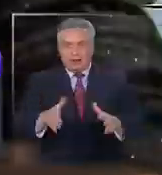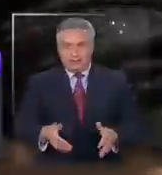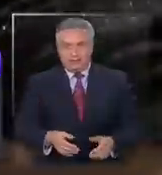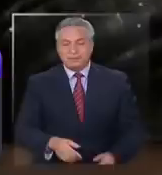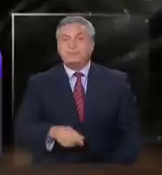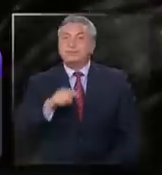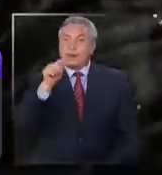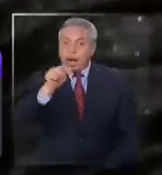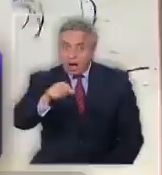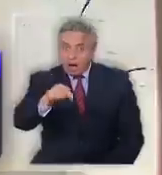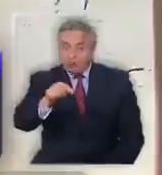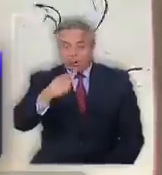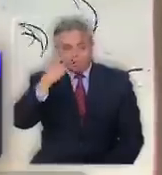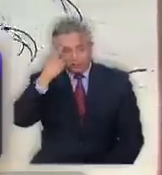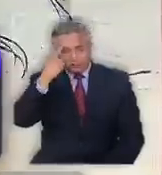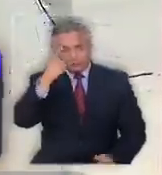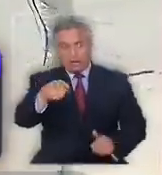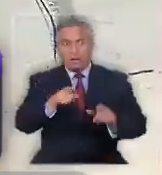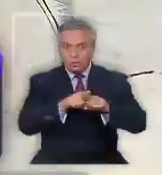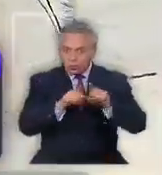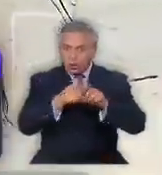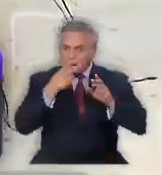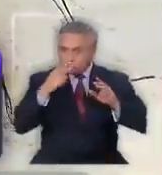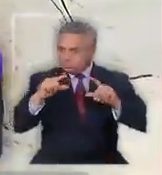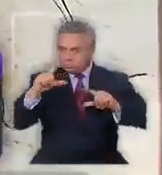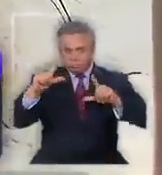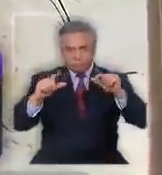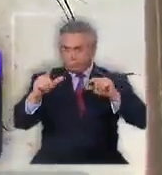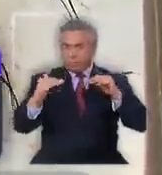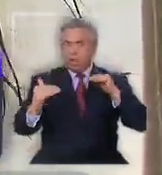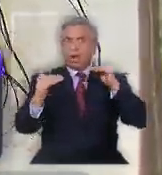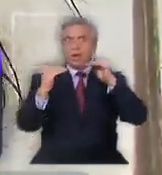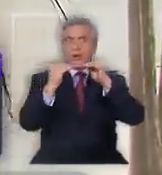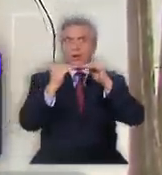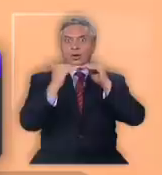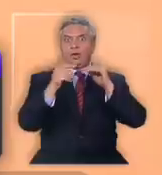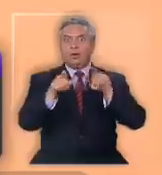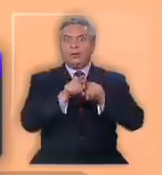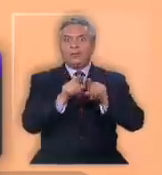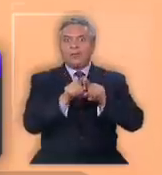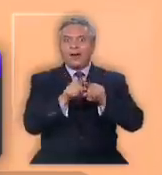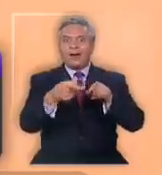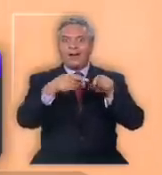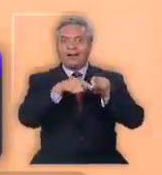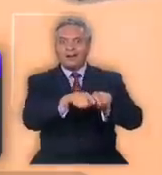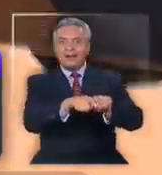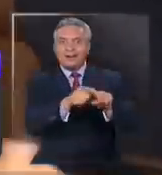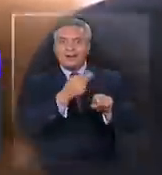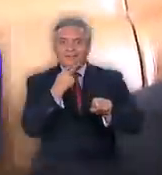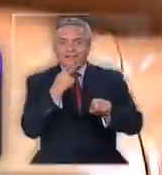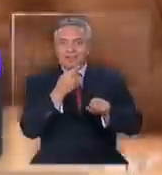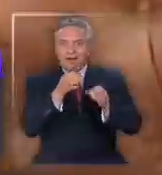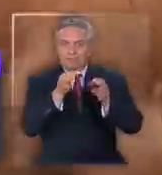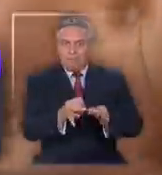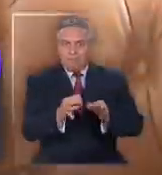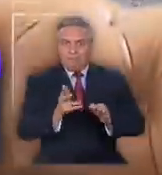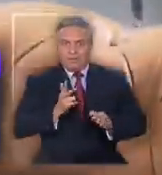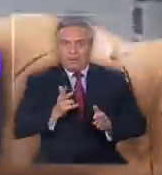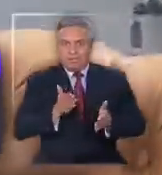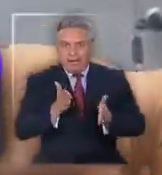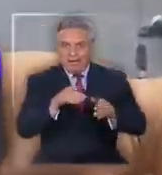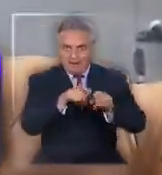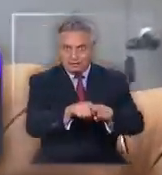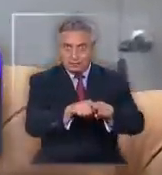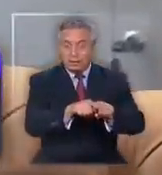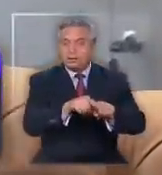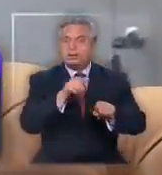tener penas mayores, medir con una vara que se iguale a un caso de convivencia formal. Es la esperanza de Alejandra, también de Angélica.